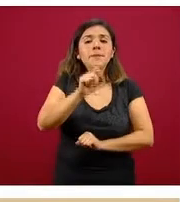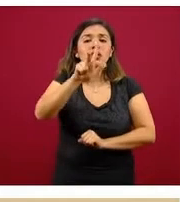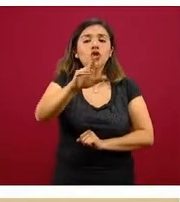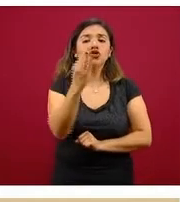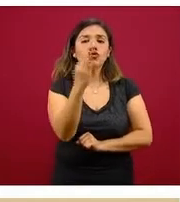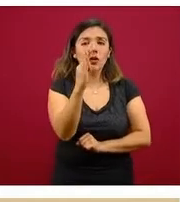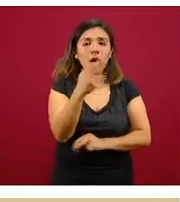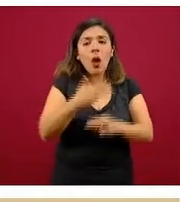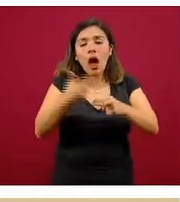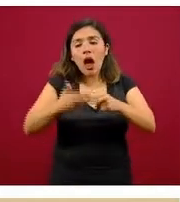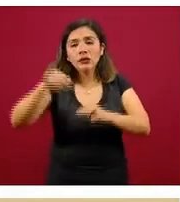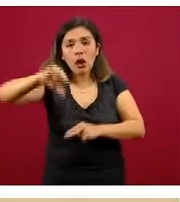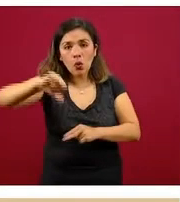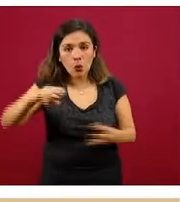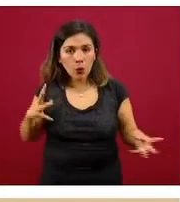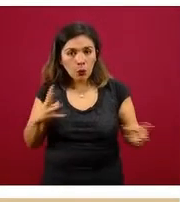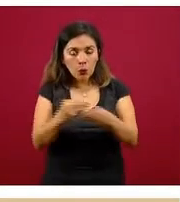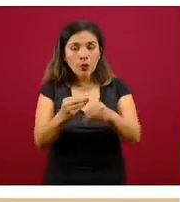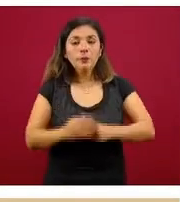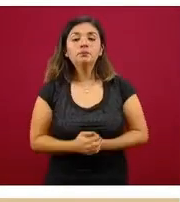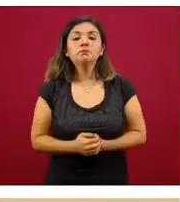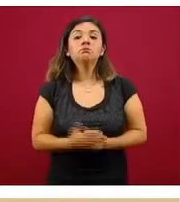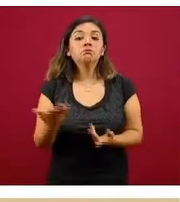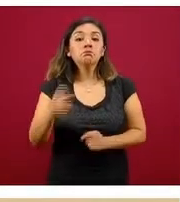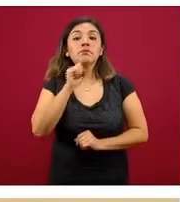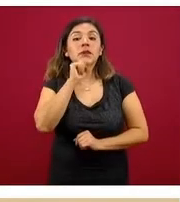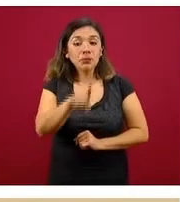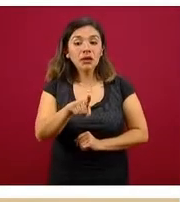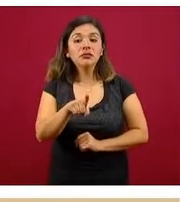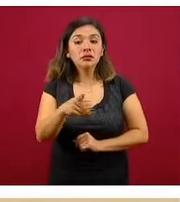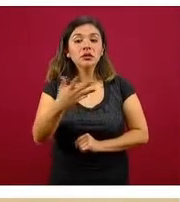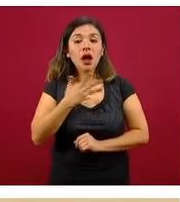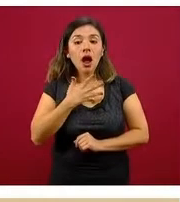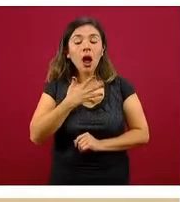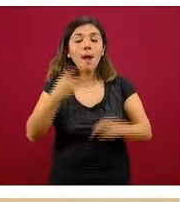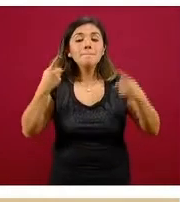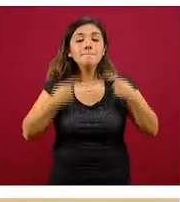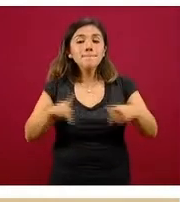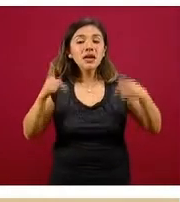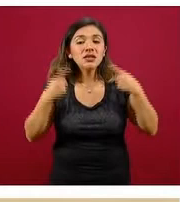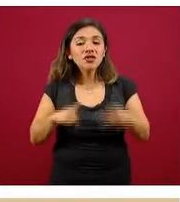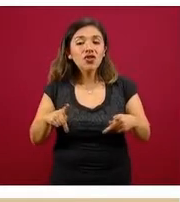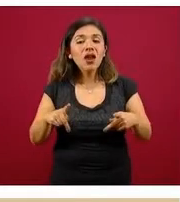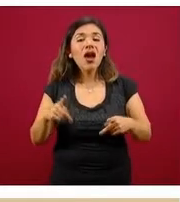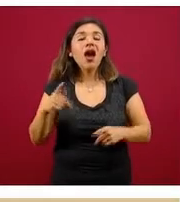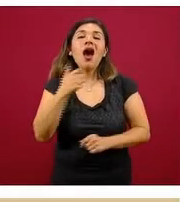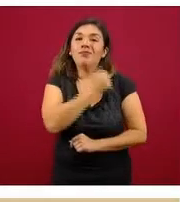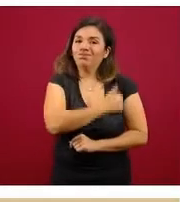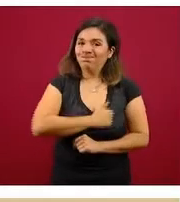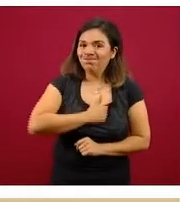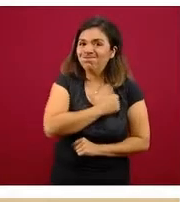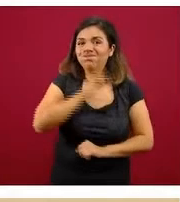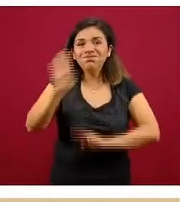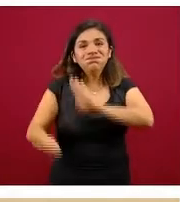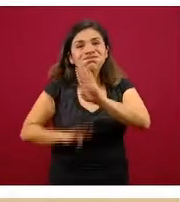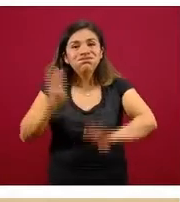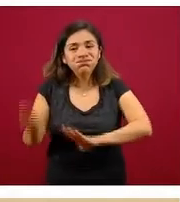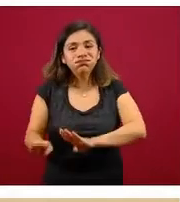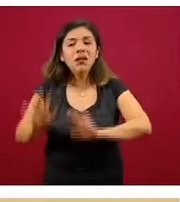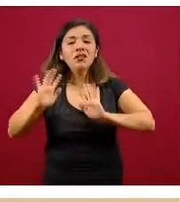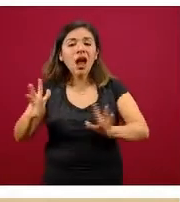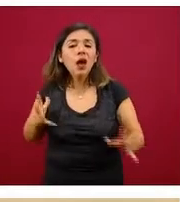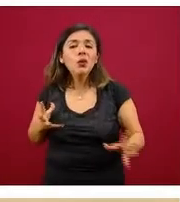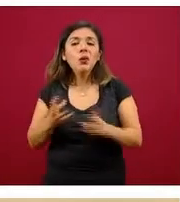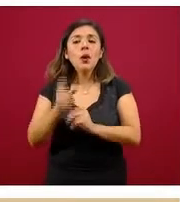inicio de la epidemia. Así también se actualiza el número de personas que lamentablemente han perdido la vida